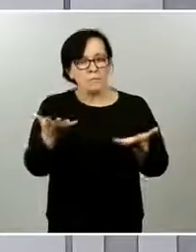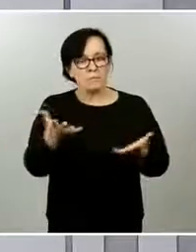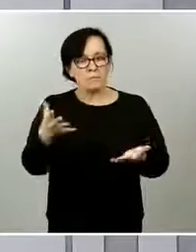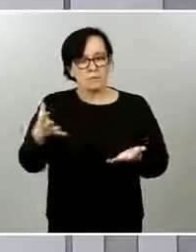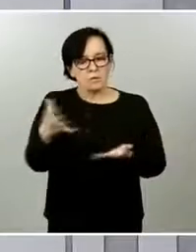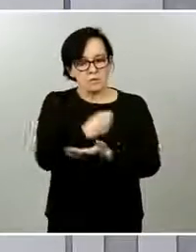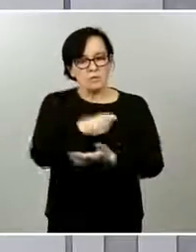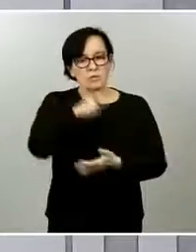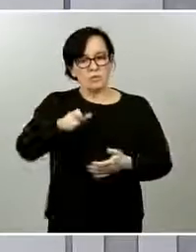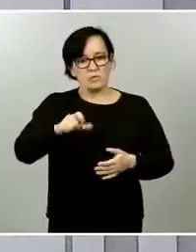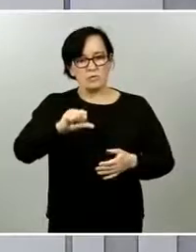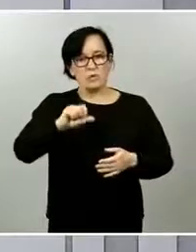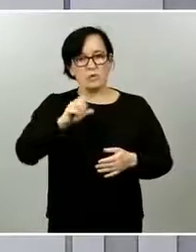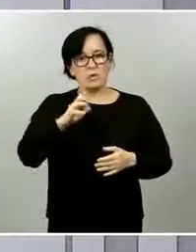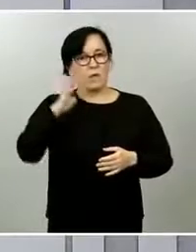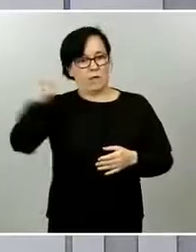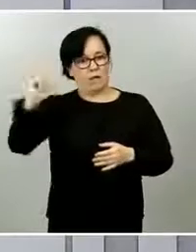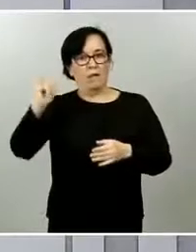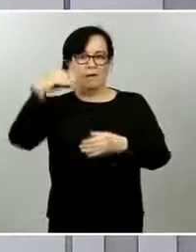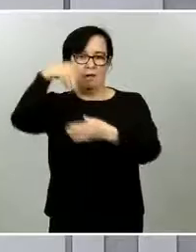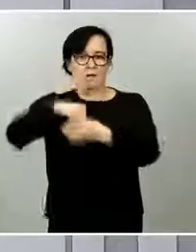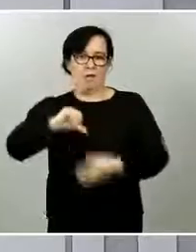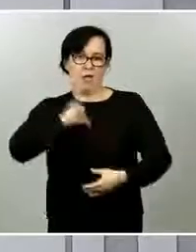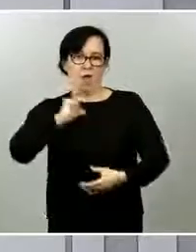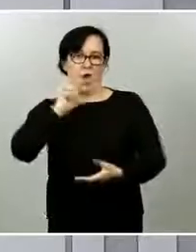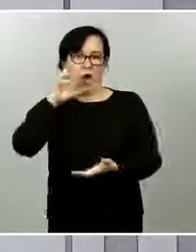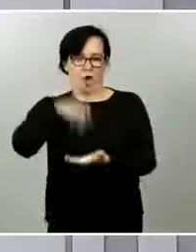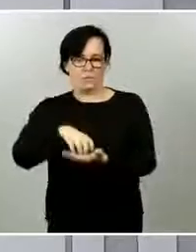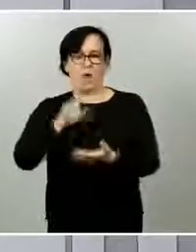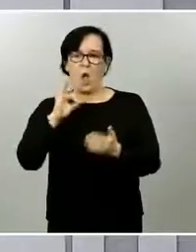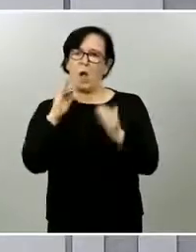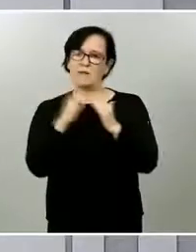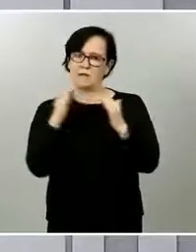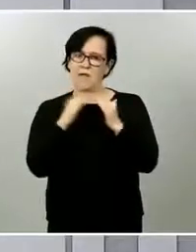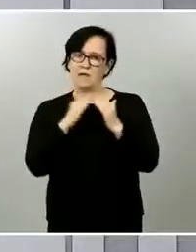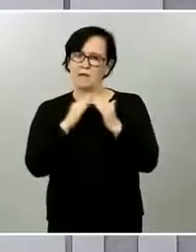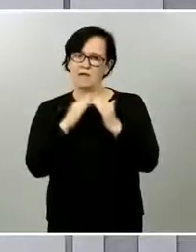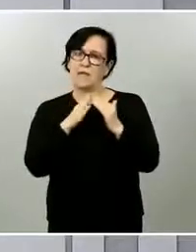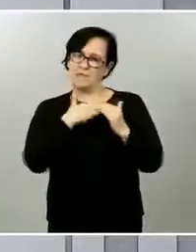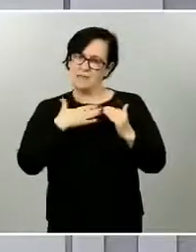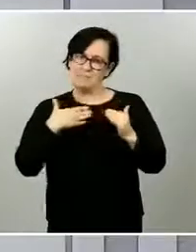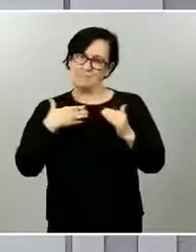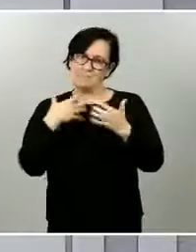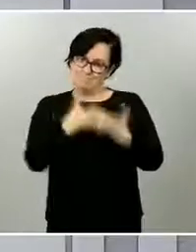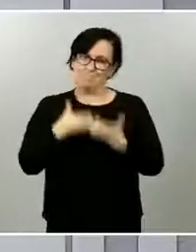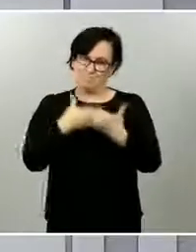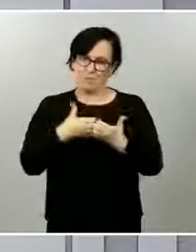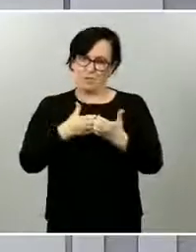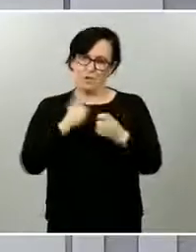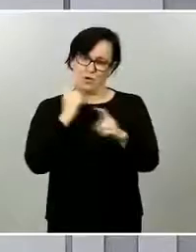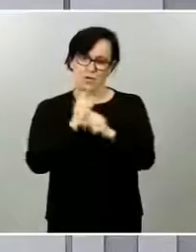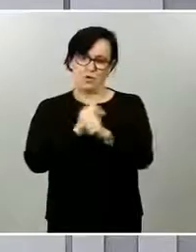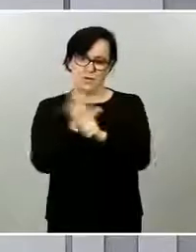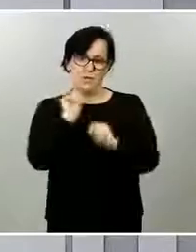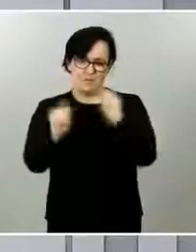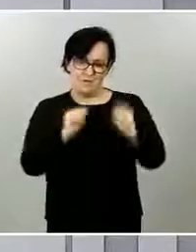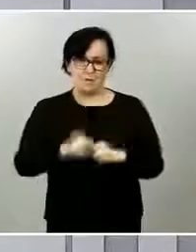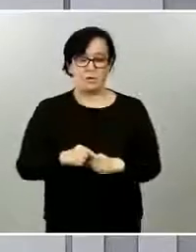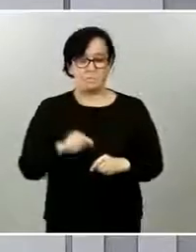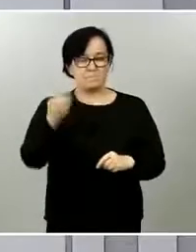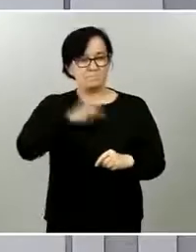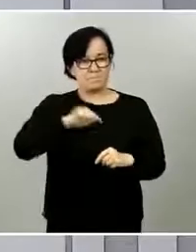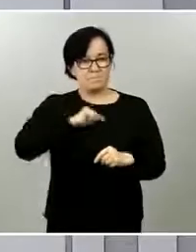profundo pésame a los familiares, a los fallecidos, mandar también un mensaje de ánimo para todos aquellos que siguen